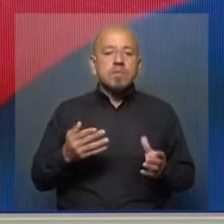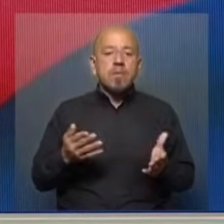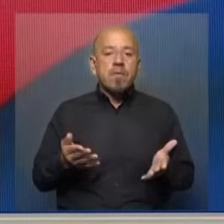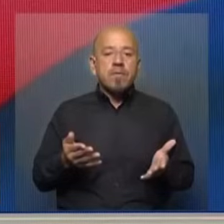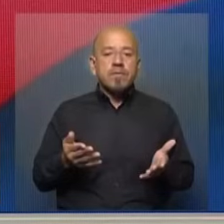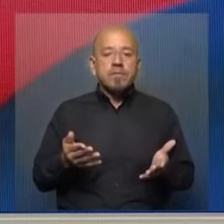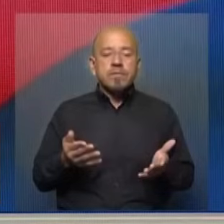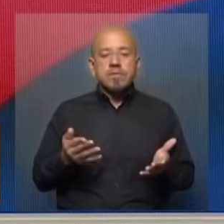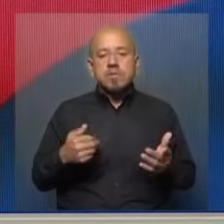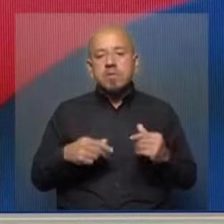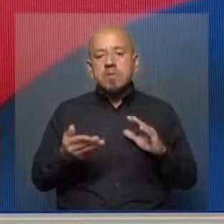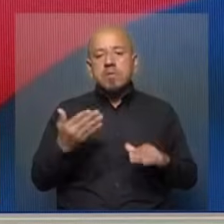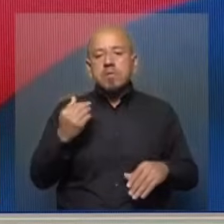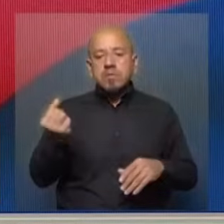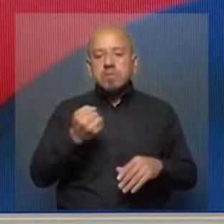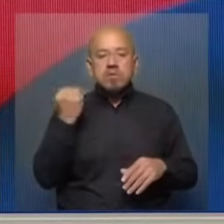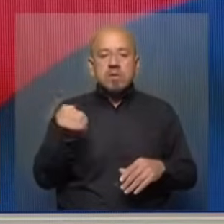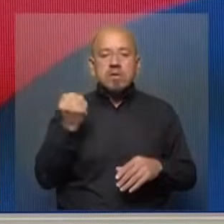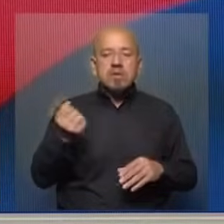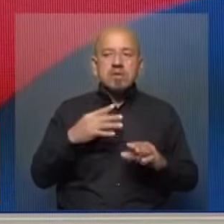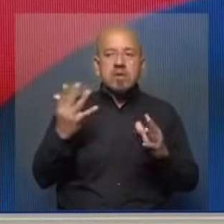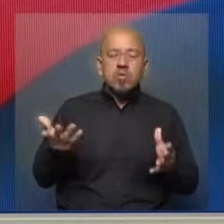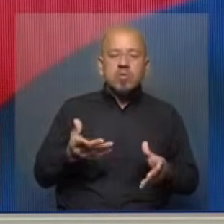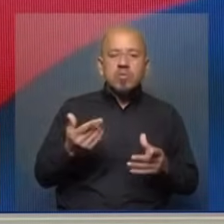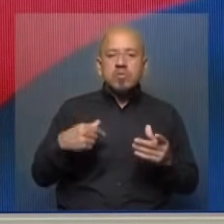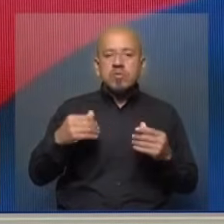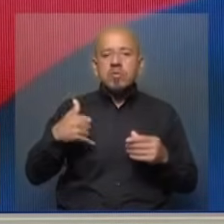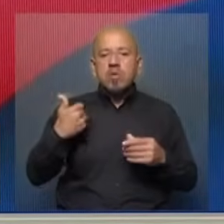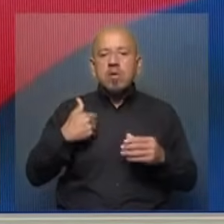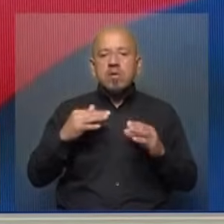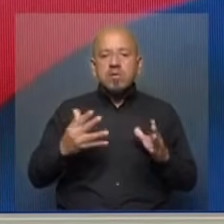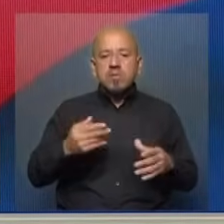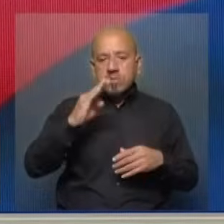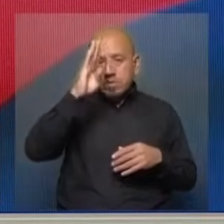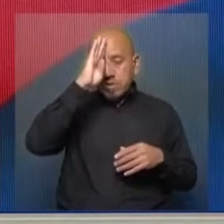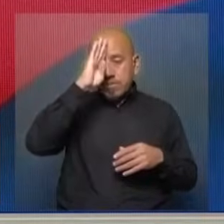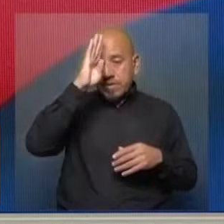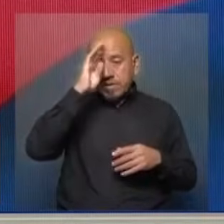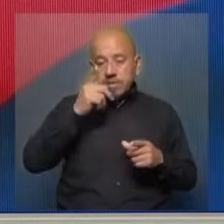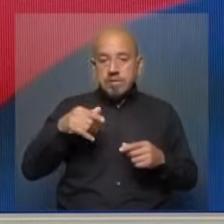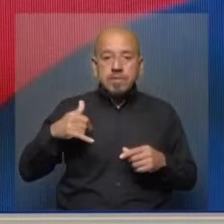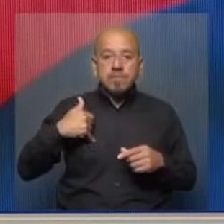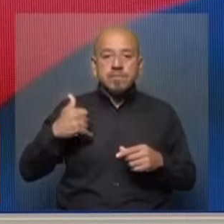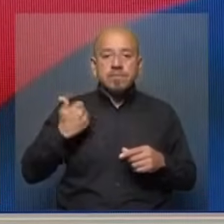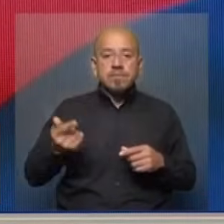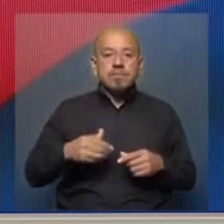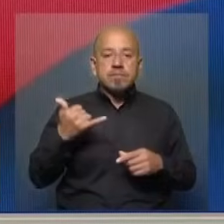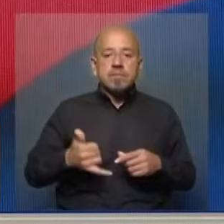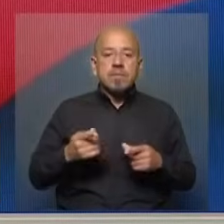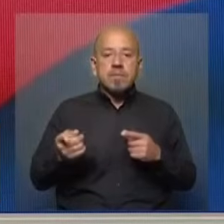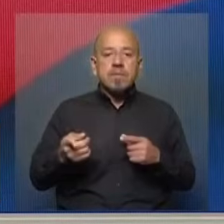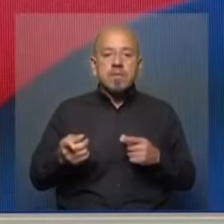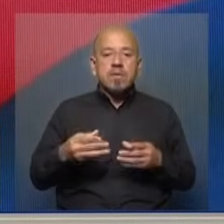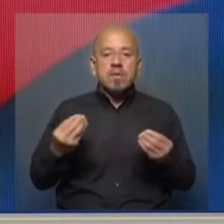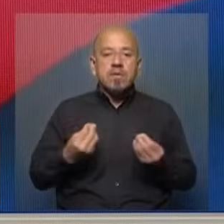Me parece que más importante que cómo enamorar a los jóvenes es cómo aprender de ellos. Y tienen mucho